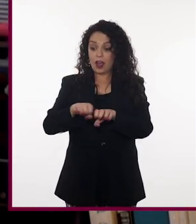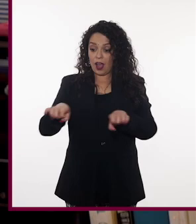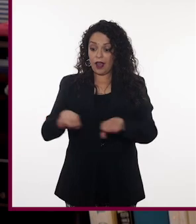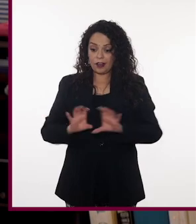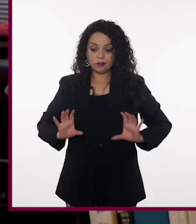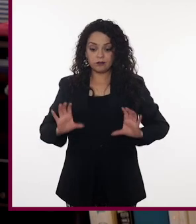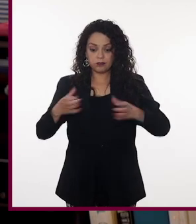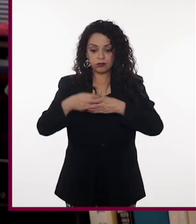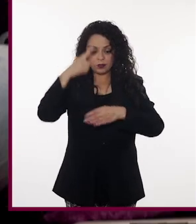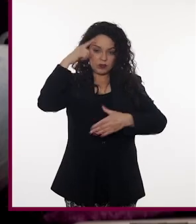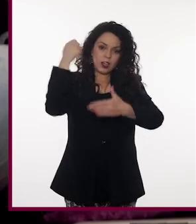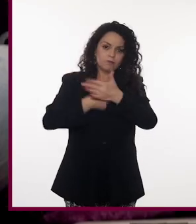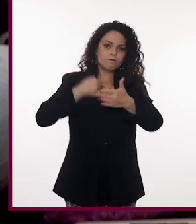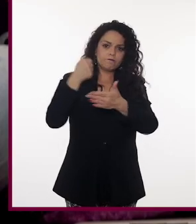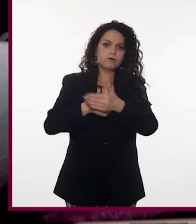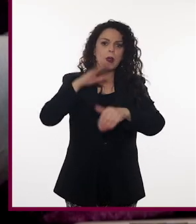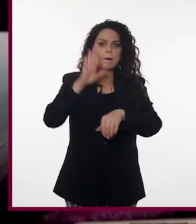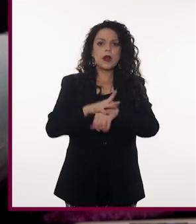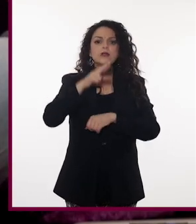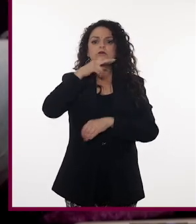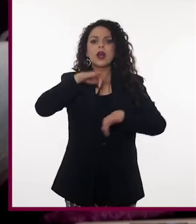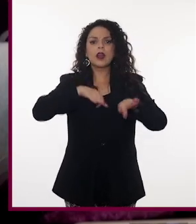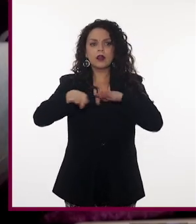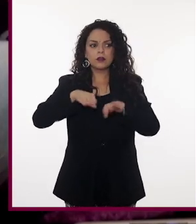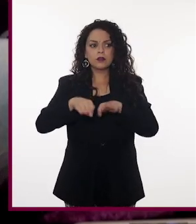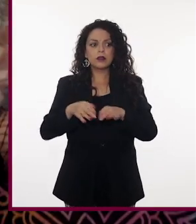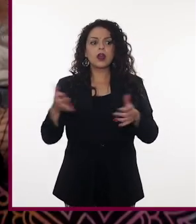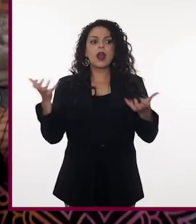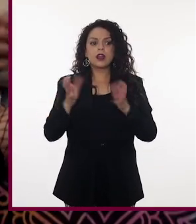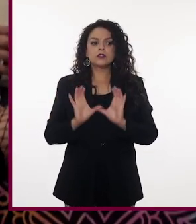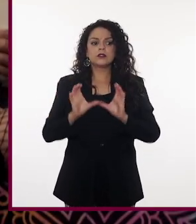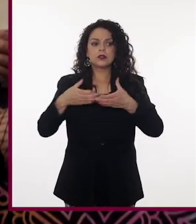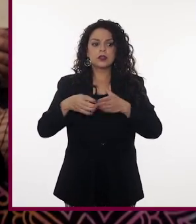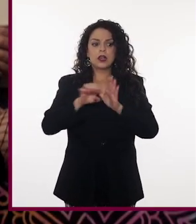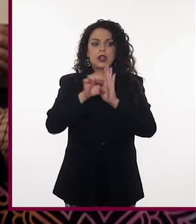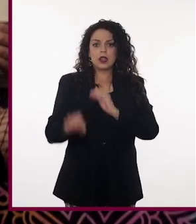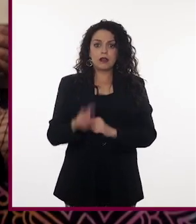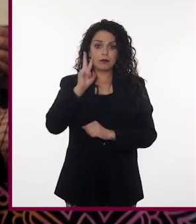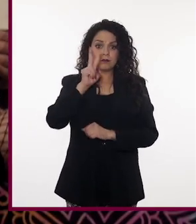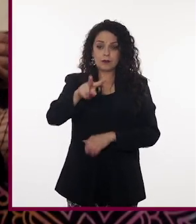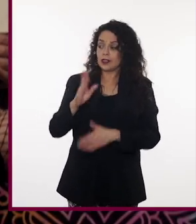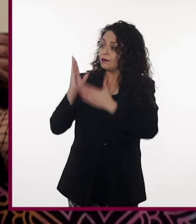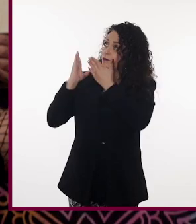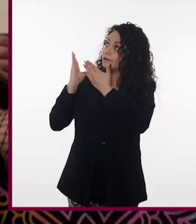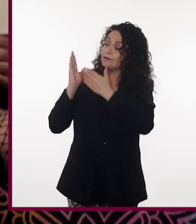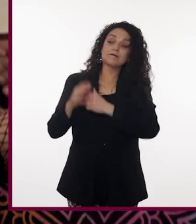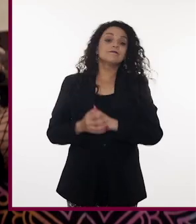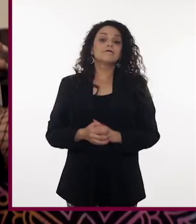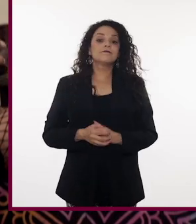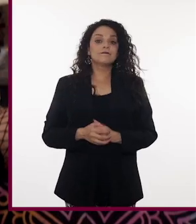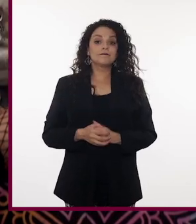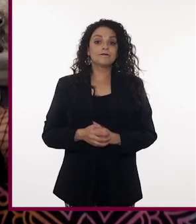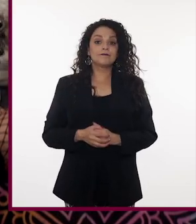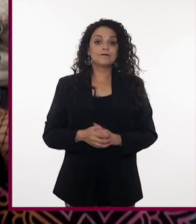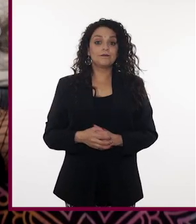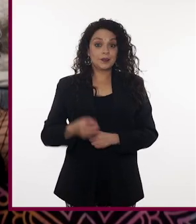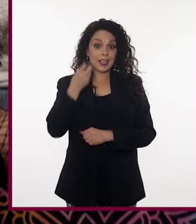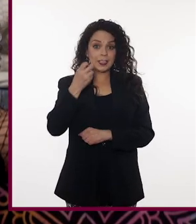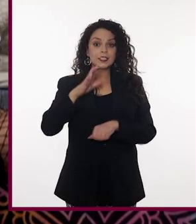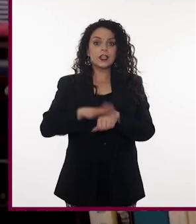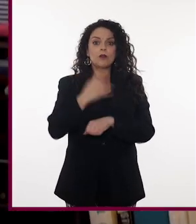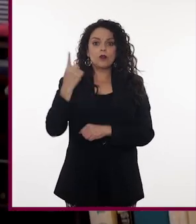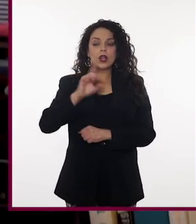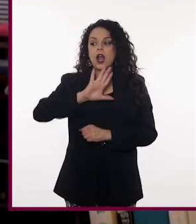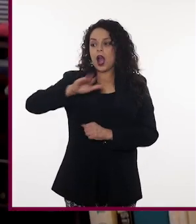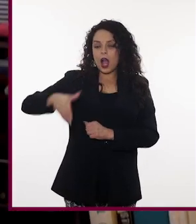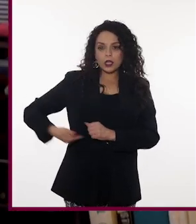mejores condiciones laborales y han creado colectivos como el de Ni un repartidor menos. Esto a raíz de